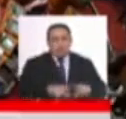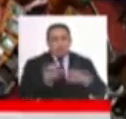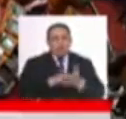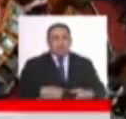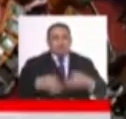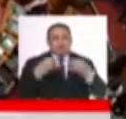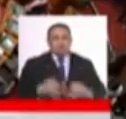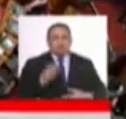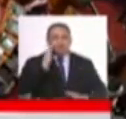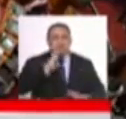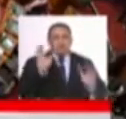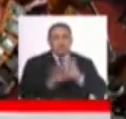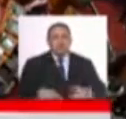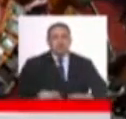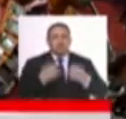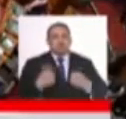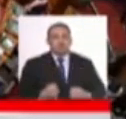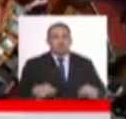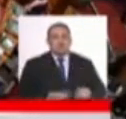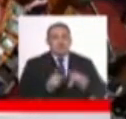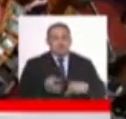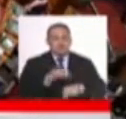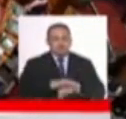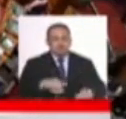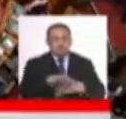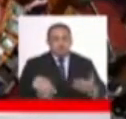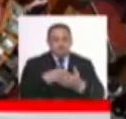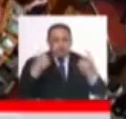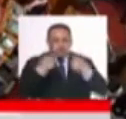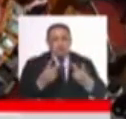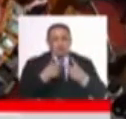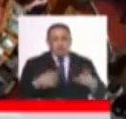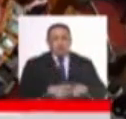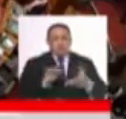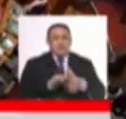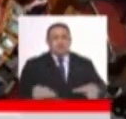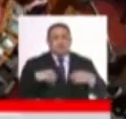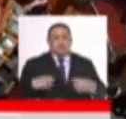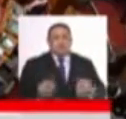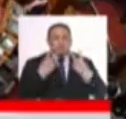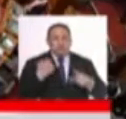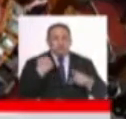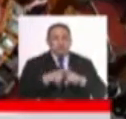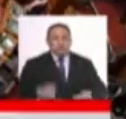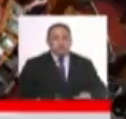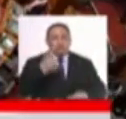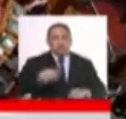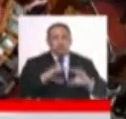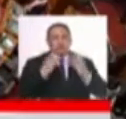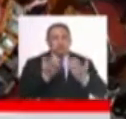de Castillo, la tontera esta que ha hecho Castillo, que en realidad le ahorró muchísimo tiempo a la oposición. Es decir, la oposición no siente